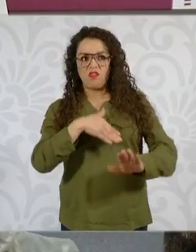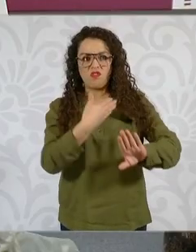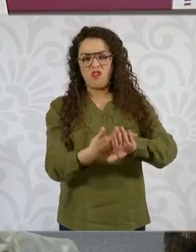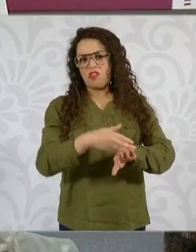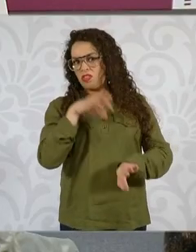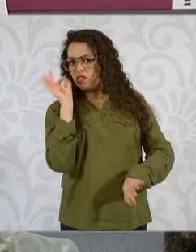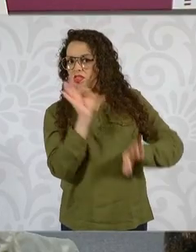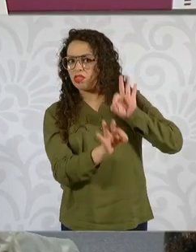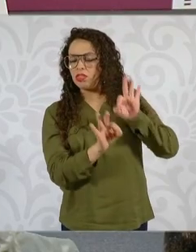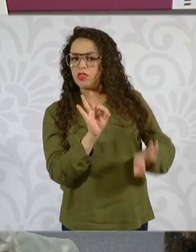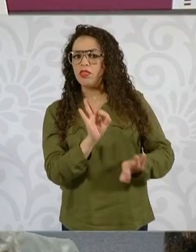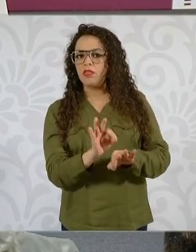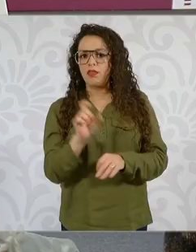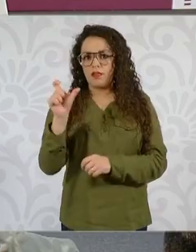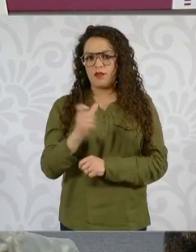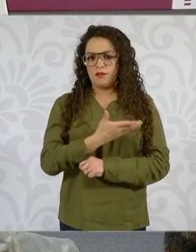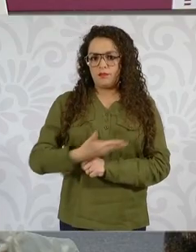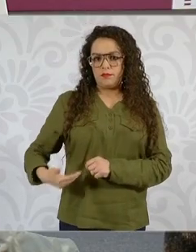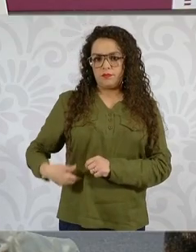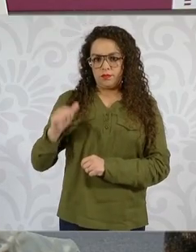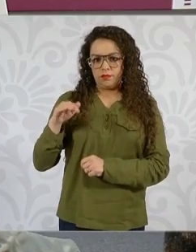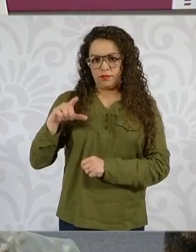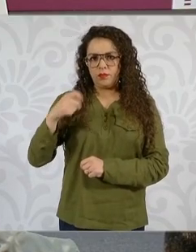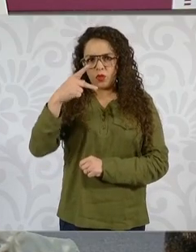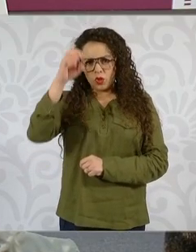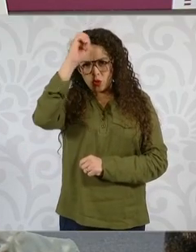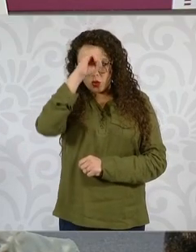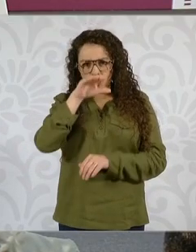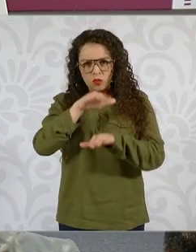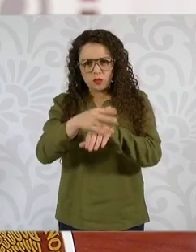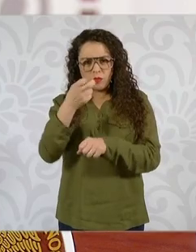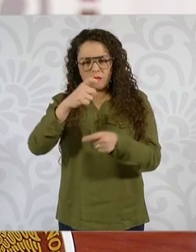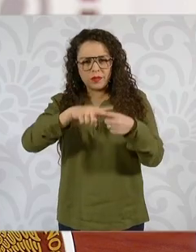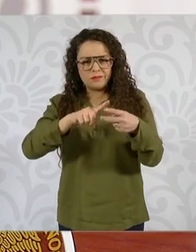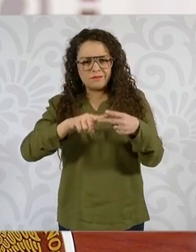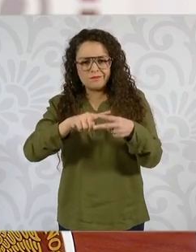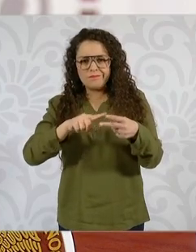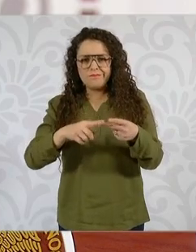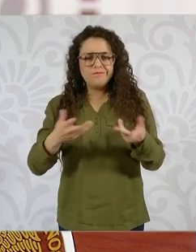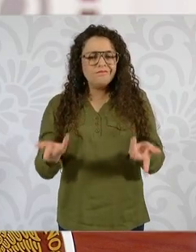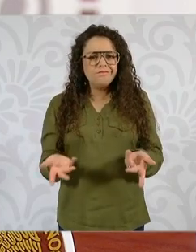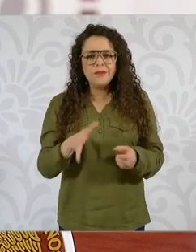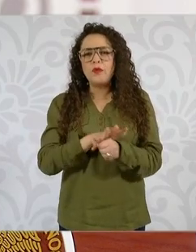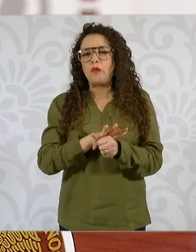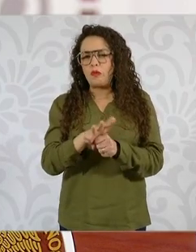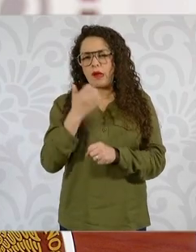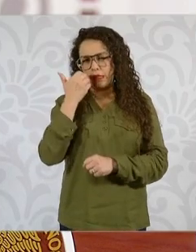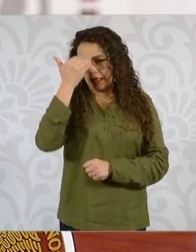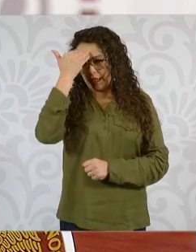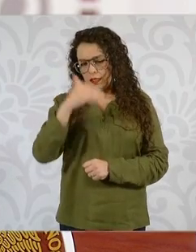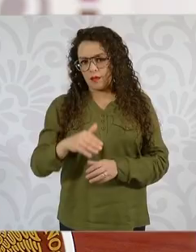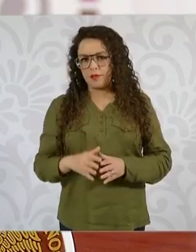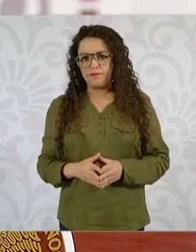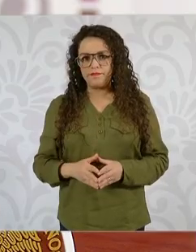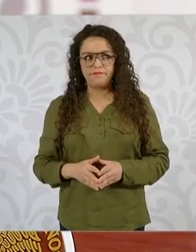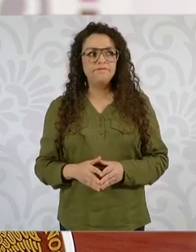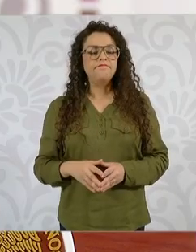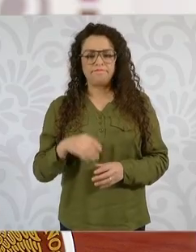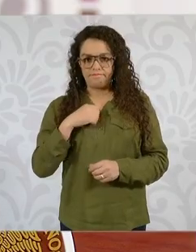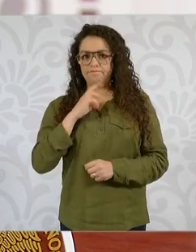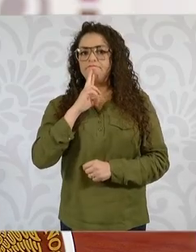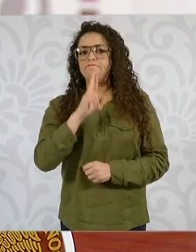no sé cuál sería su opinión en torno a esto Presidenta Pues es que no tiene sustento y además